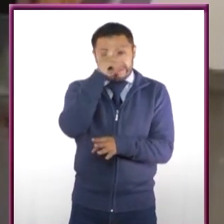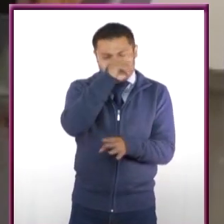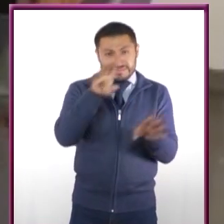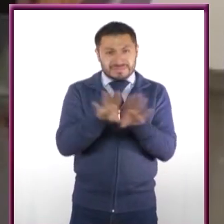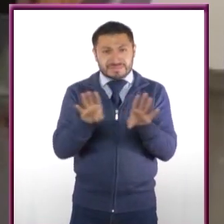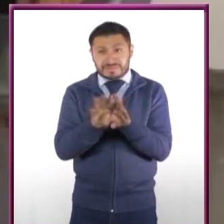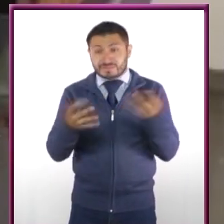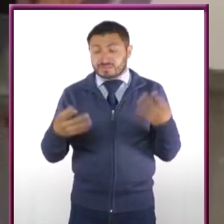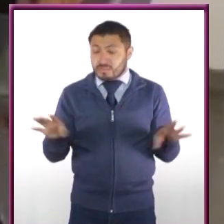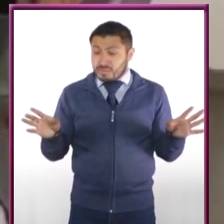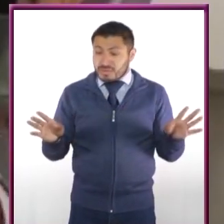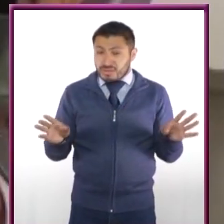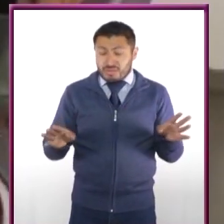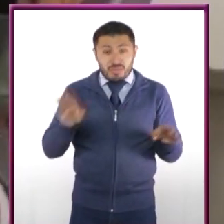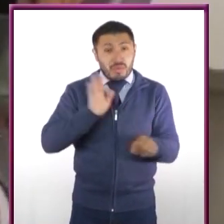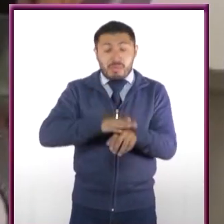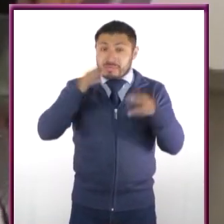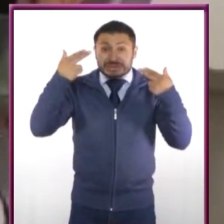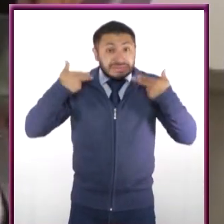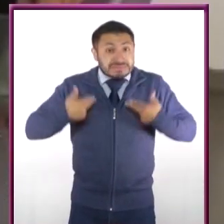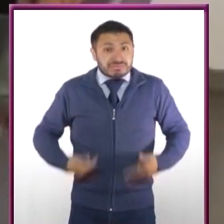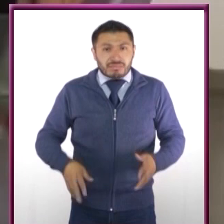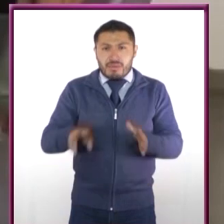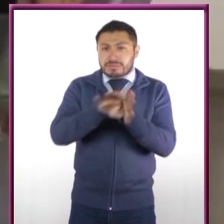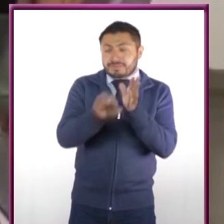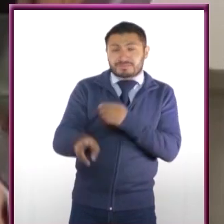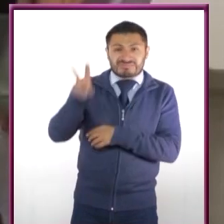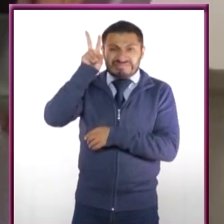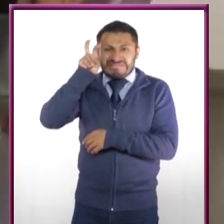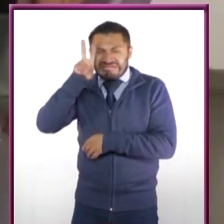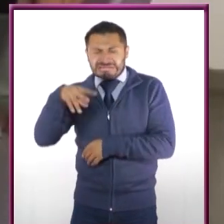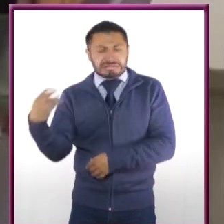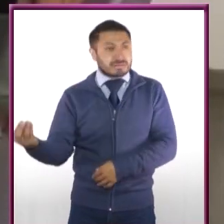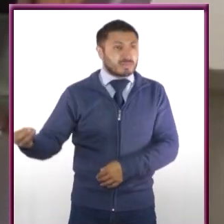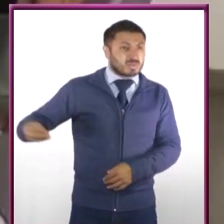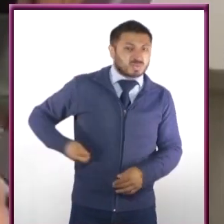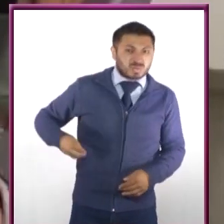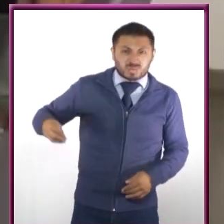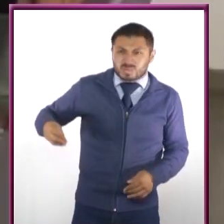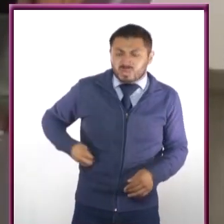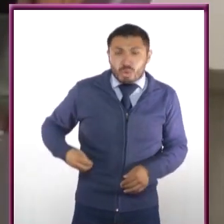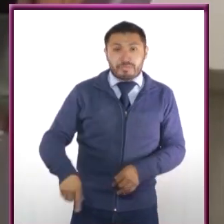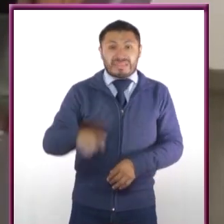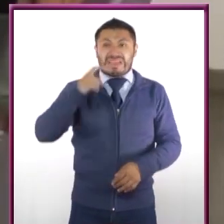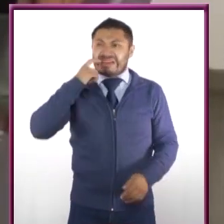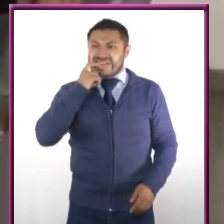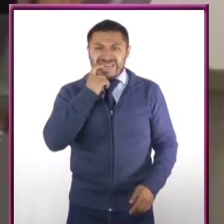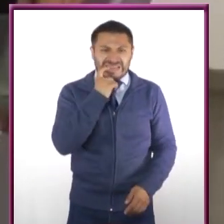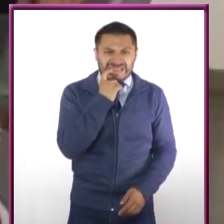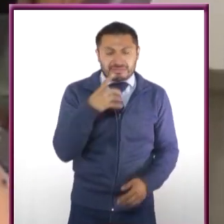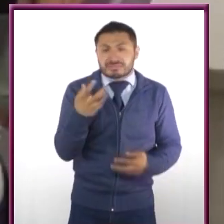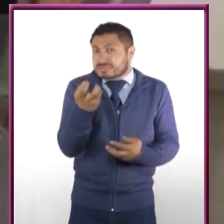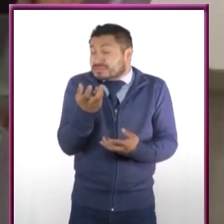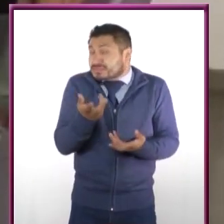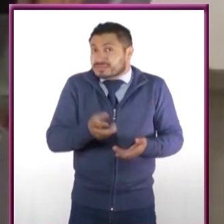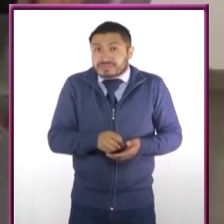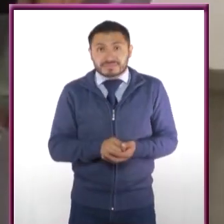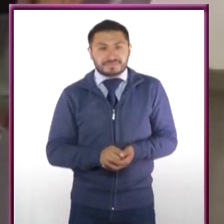complejas y más, digamos, de un carácter más humano, como la envidia, la culpa, los celos, ¿no?